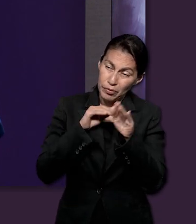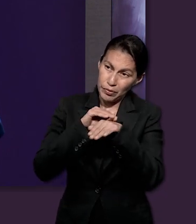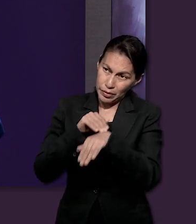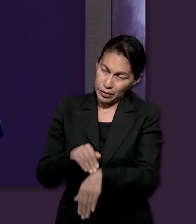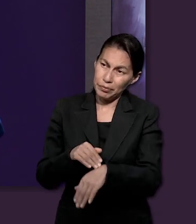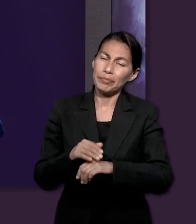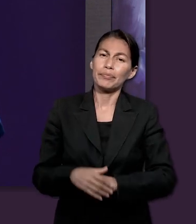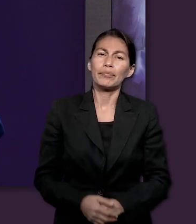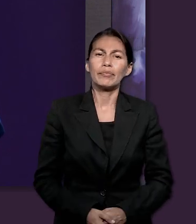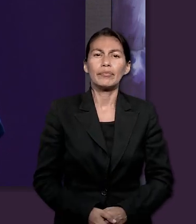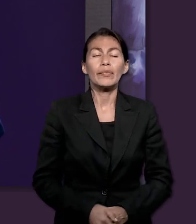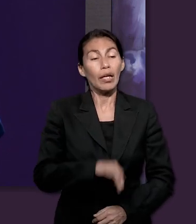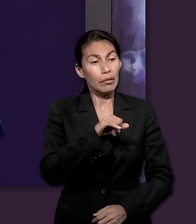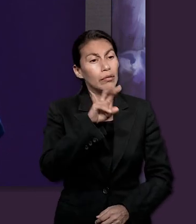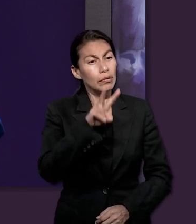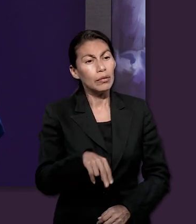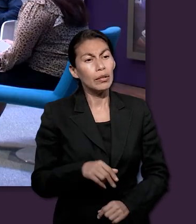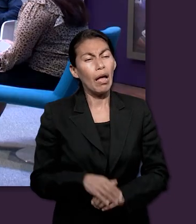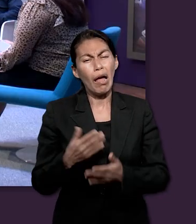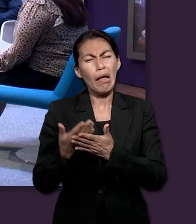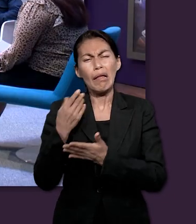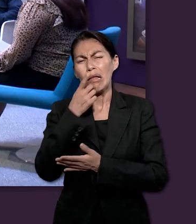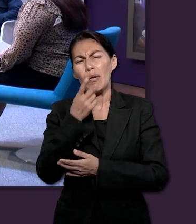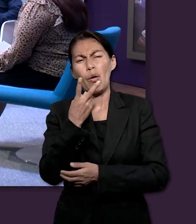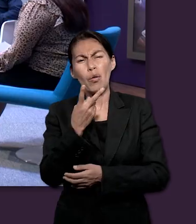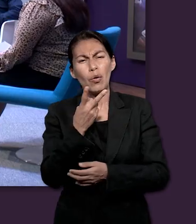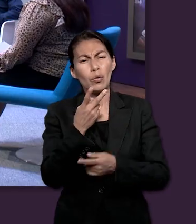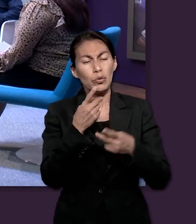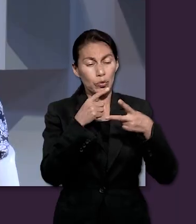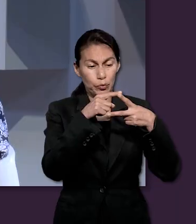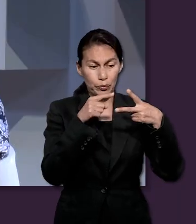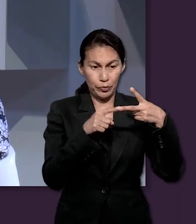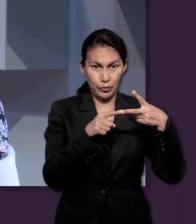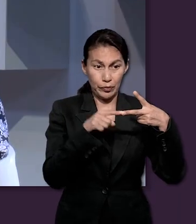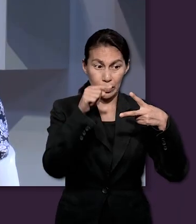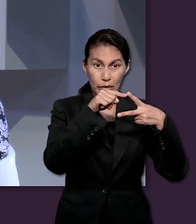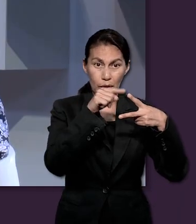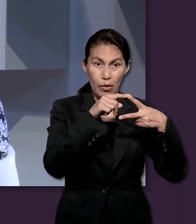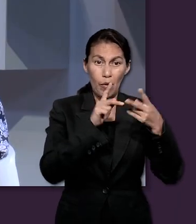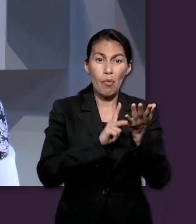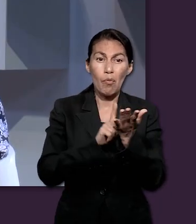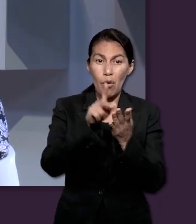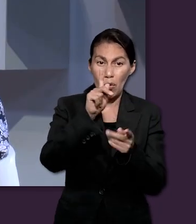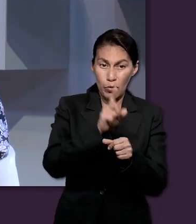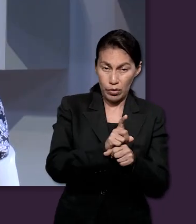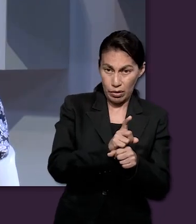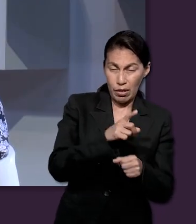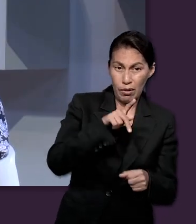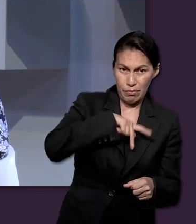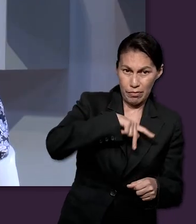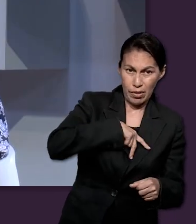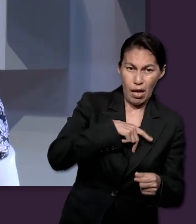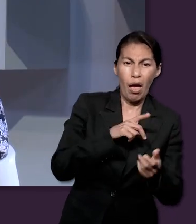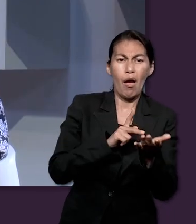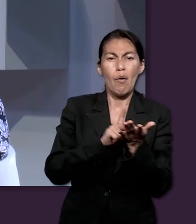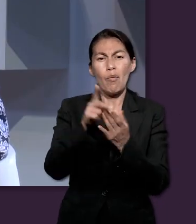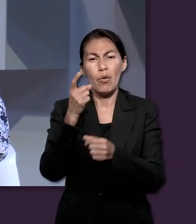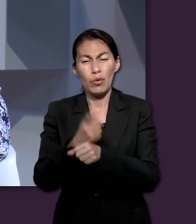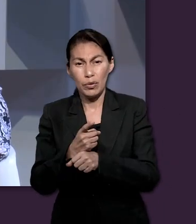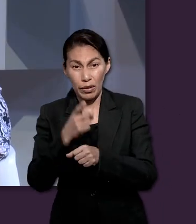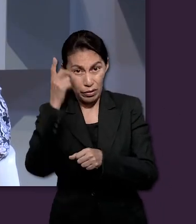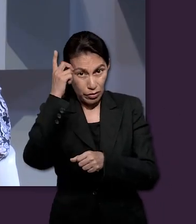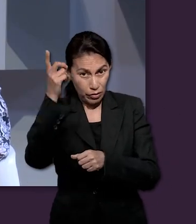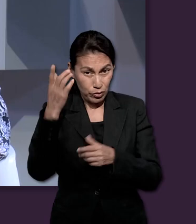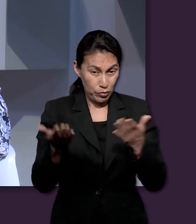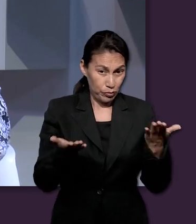Así es. Y como mencionábamos anteriormente, son dos factores importantes, nuestra voluntad y la de Dios. Y ahí entramos en un tema